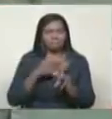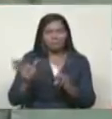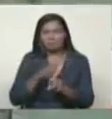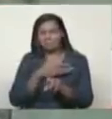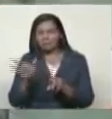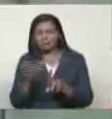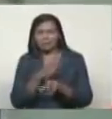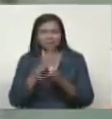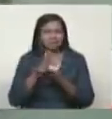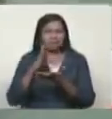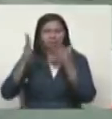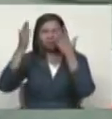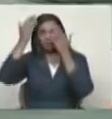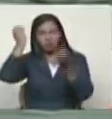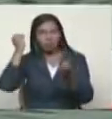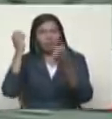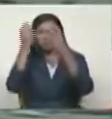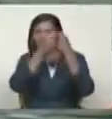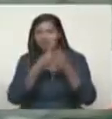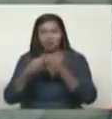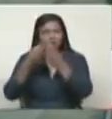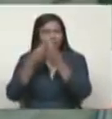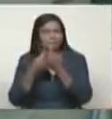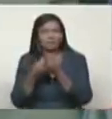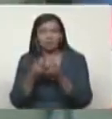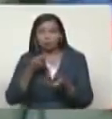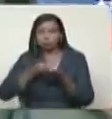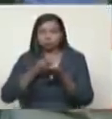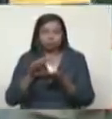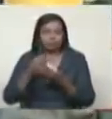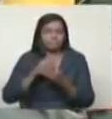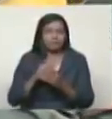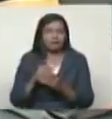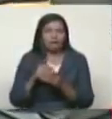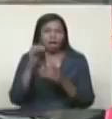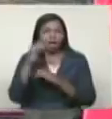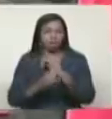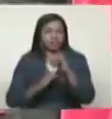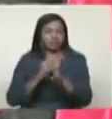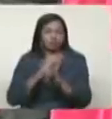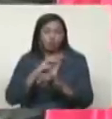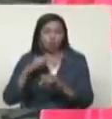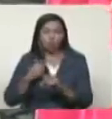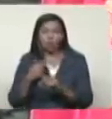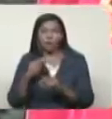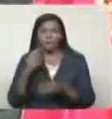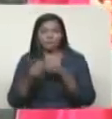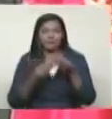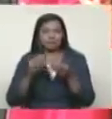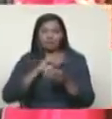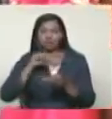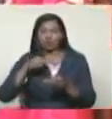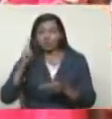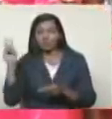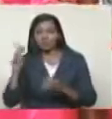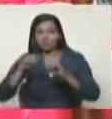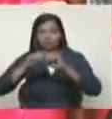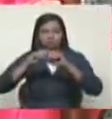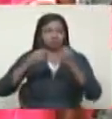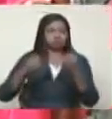constante, diplomático, económico, financiero desde afuera, para tratar de fragmentar al Estado venezolano, para